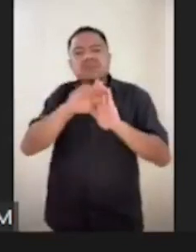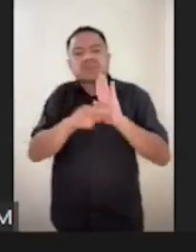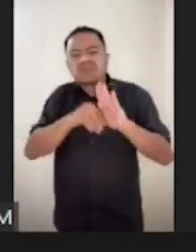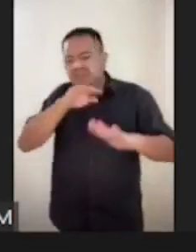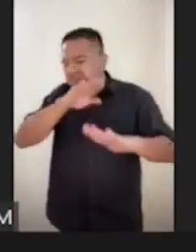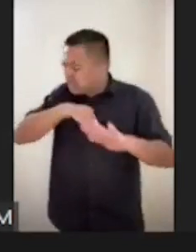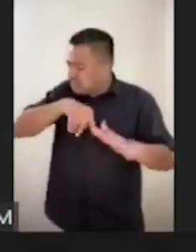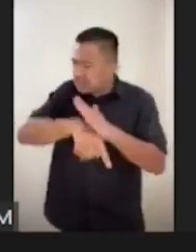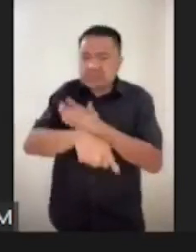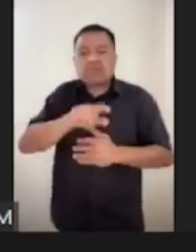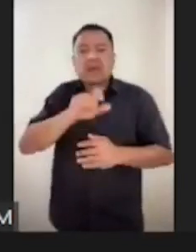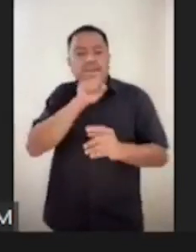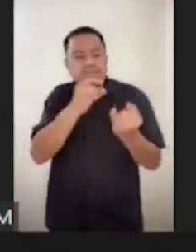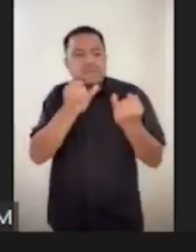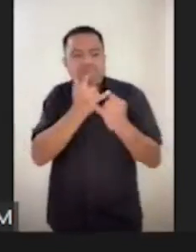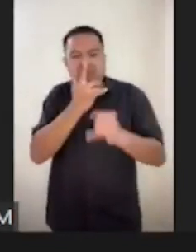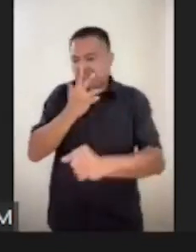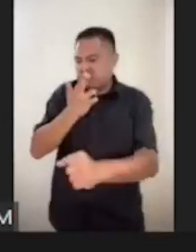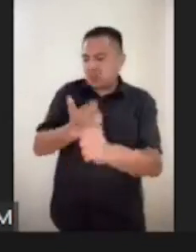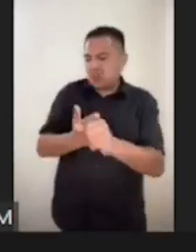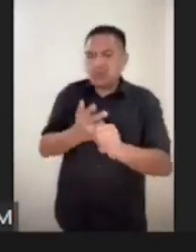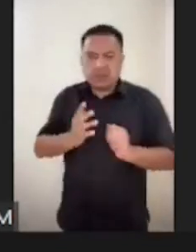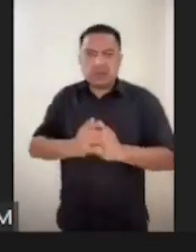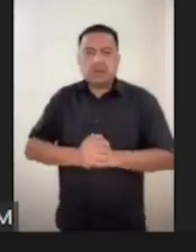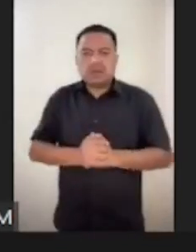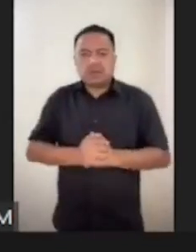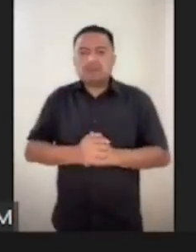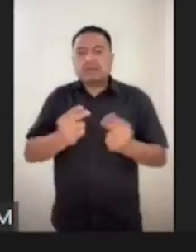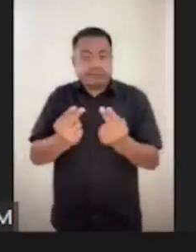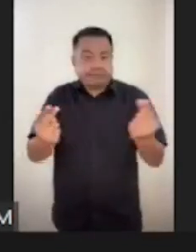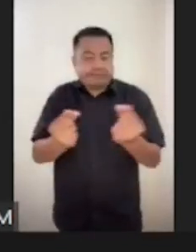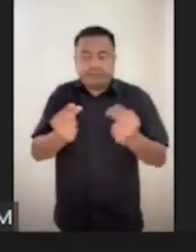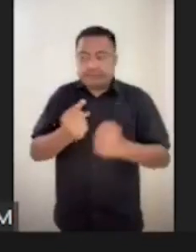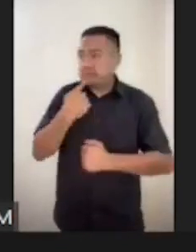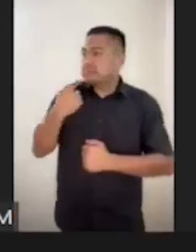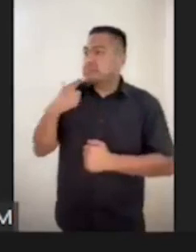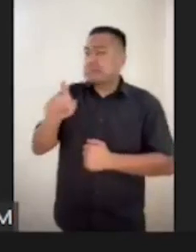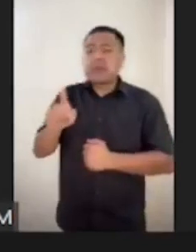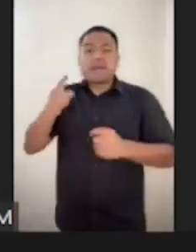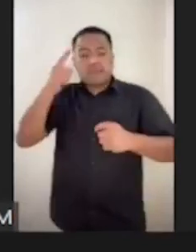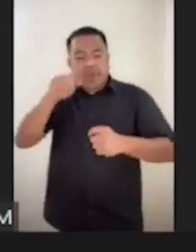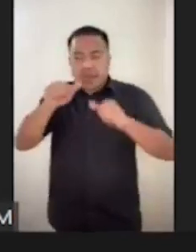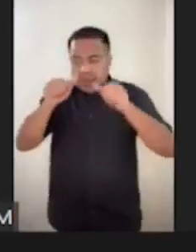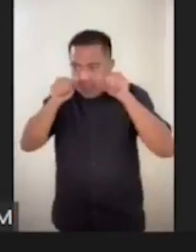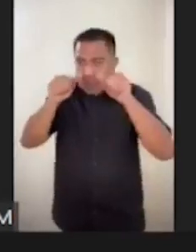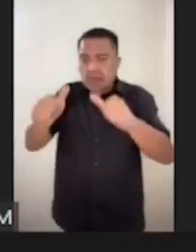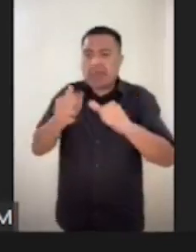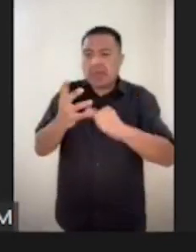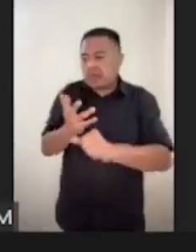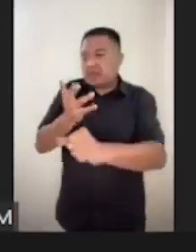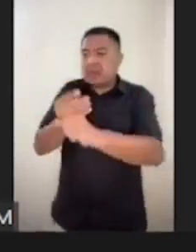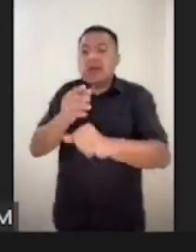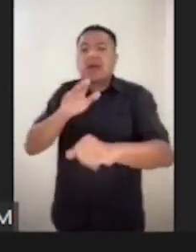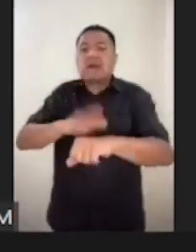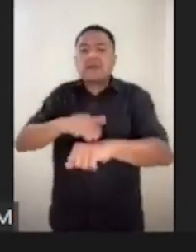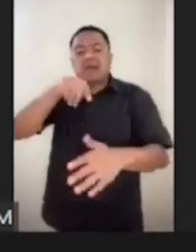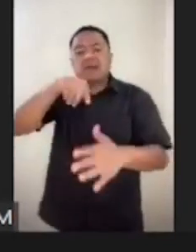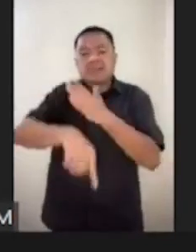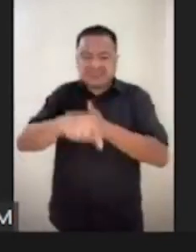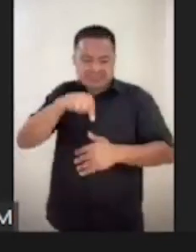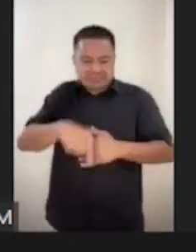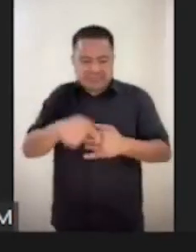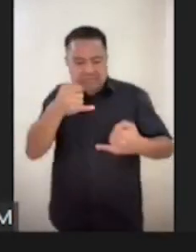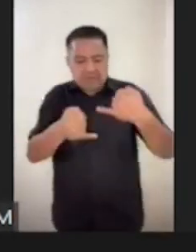jurisdiccional y a la ponencia de origen. Se le requirió a los denunciados informar en el cumplimiento de las medidas de reparación que fueron decretadas por este Tribunal